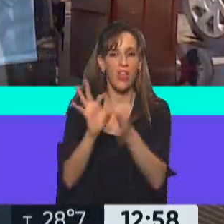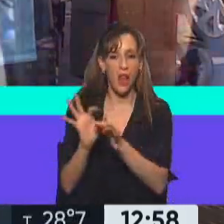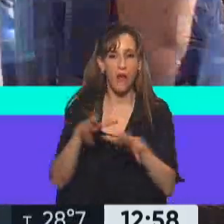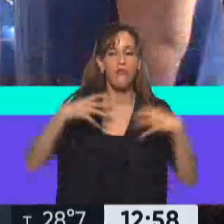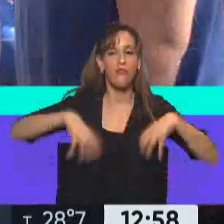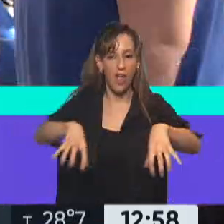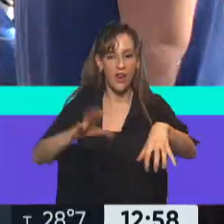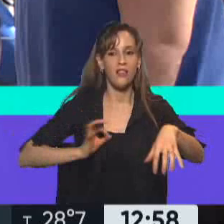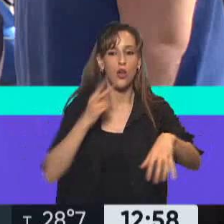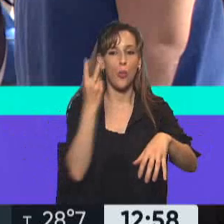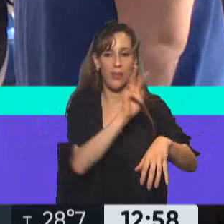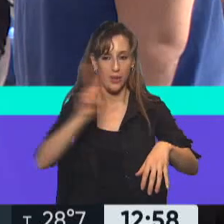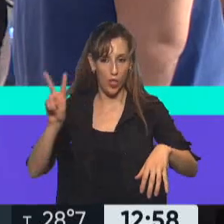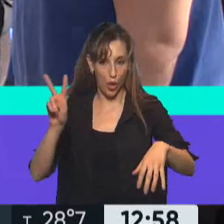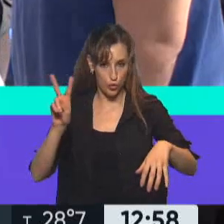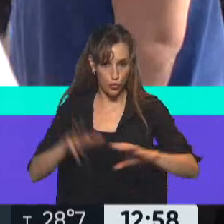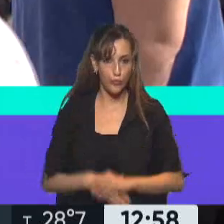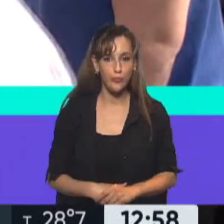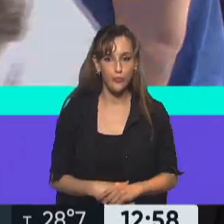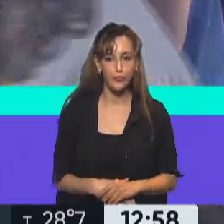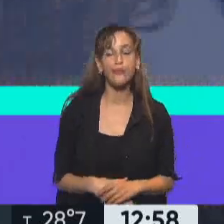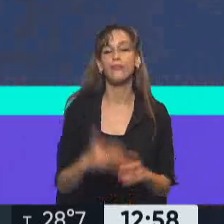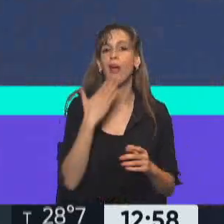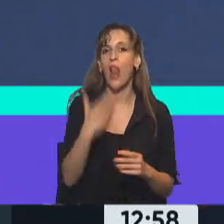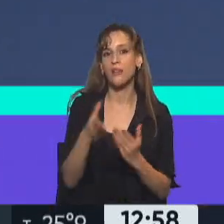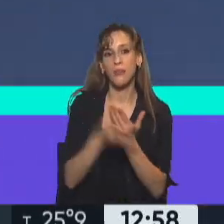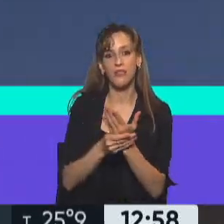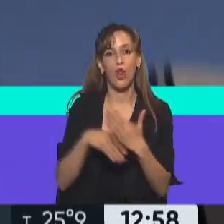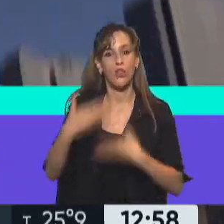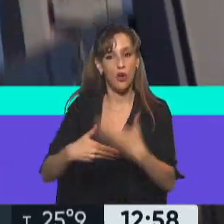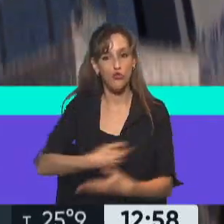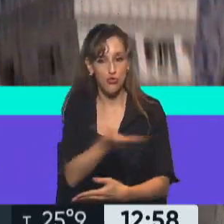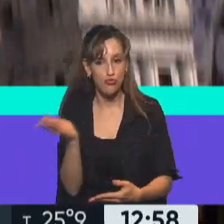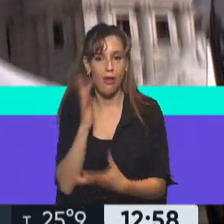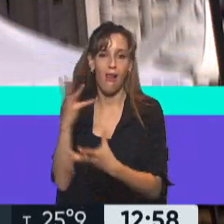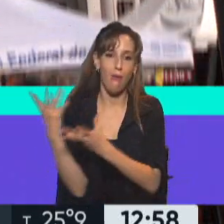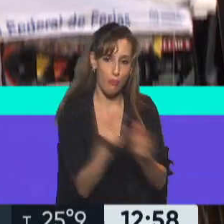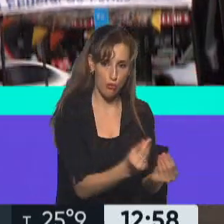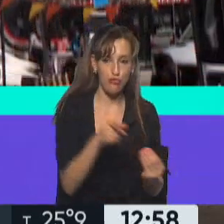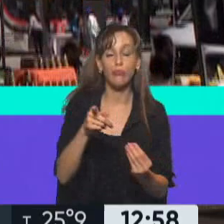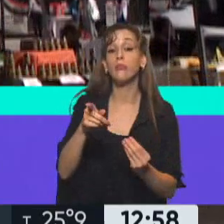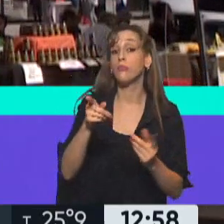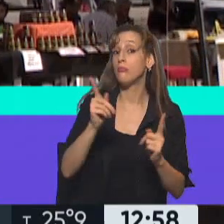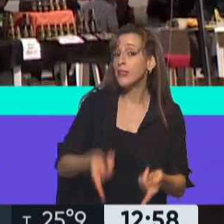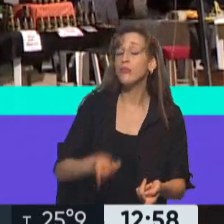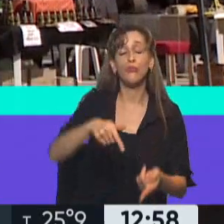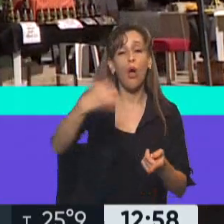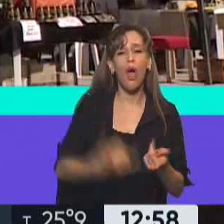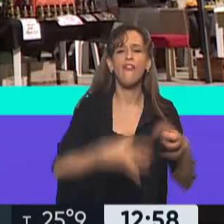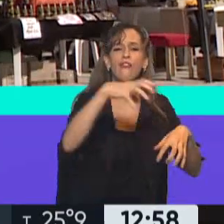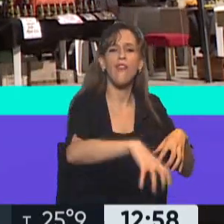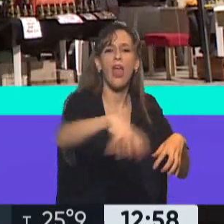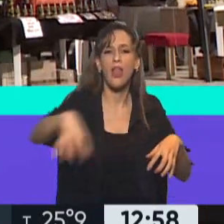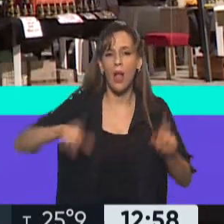2022, dependiente del Ministerio de Desarrollo Social. El lanzamiento en la Ciudad de Buenos Aires se realizó en la Feria Levantada frente